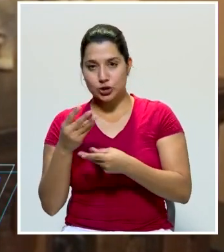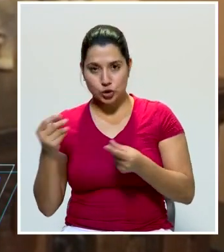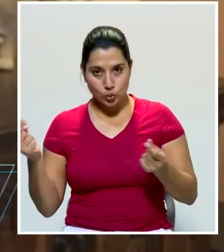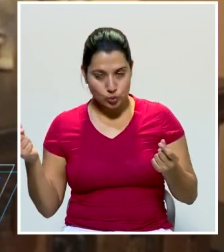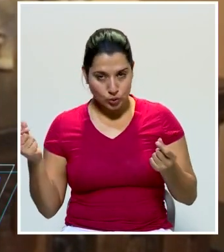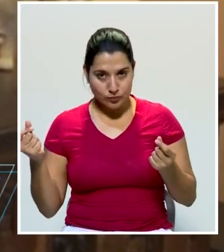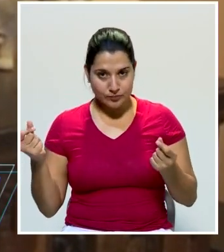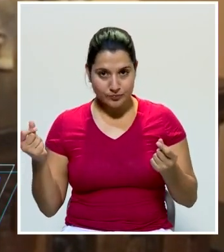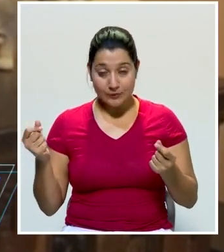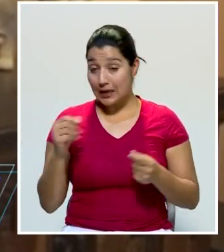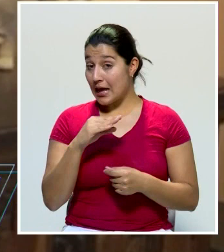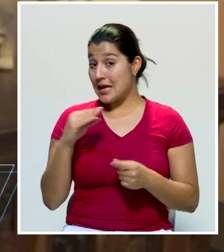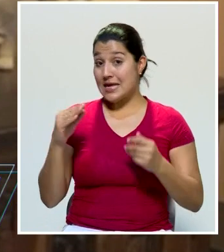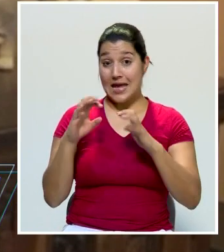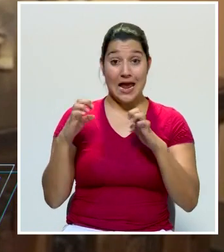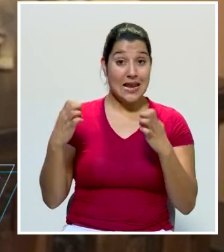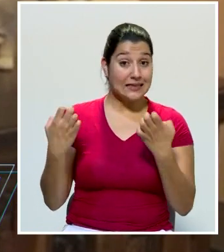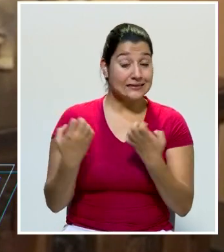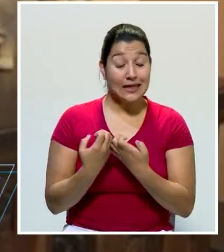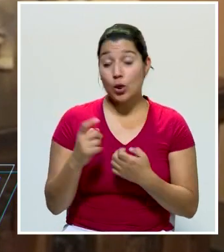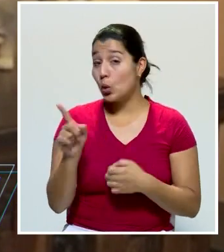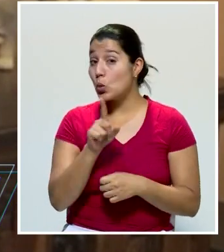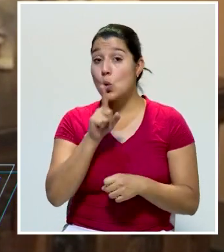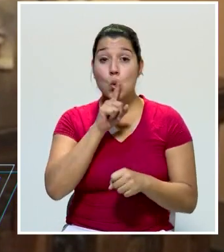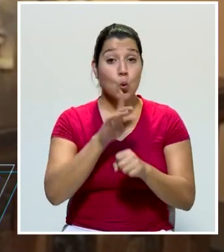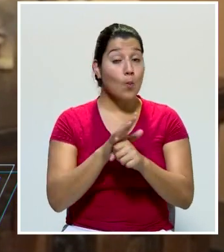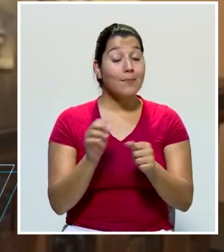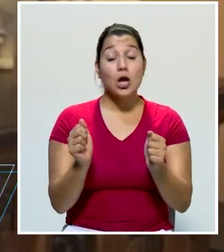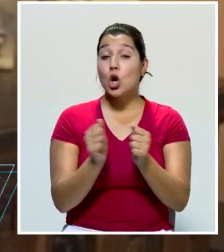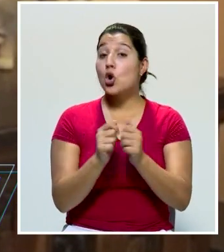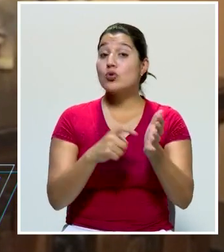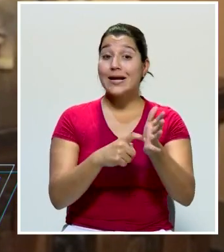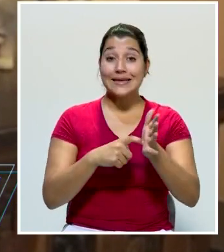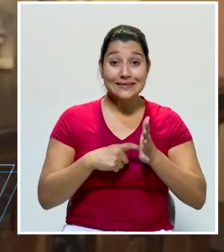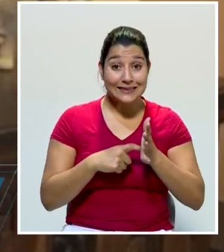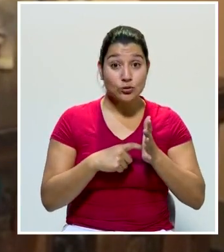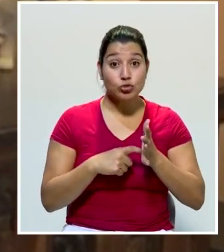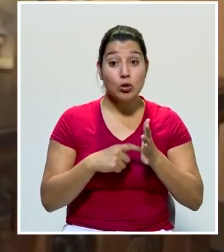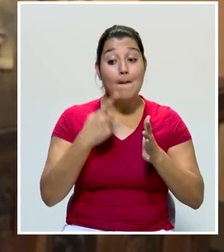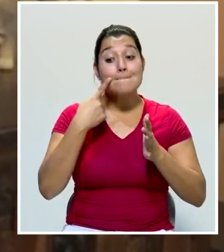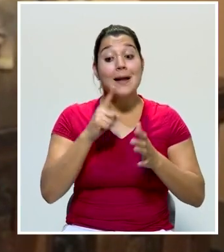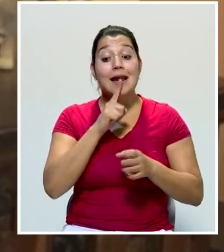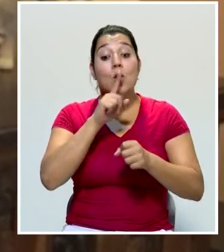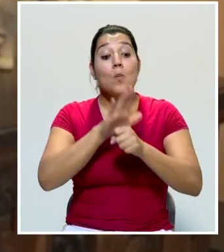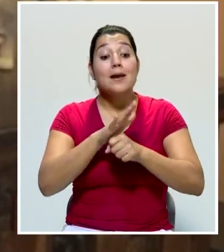todo el estadio no cumple con los requisitos para el protocolo,